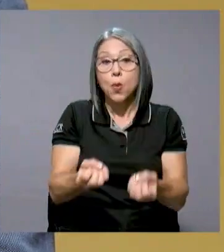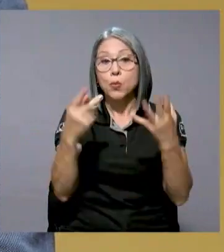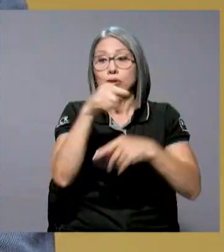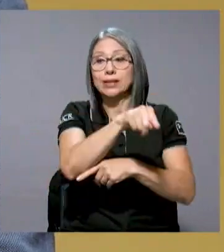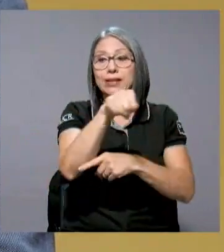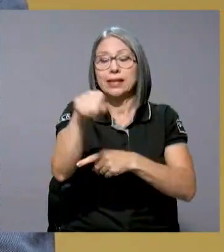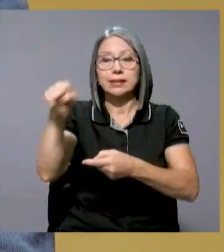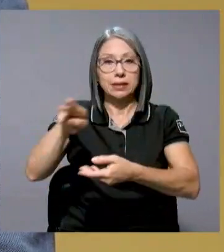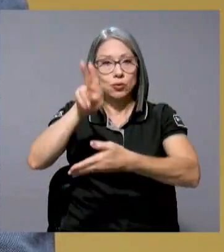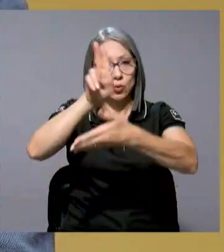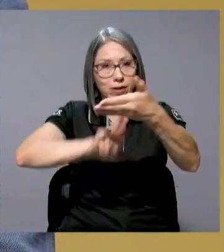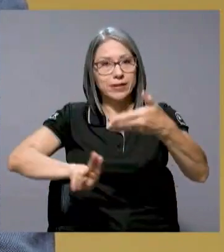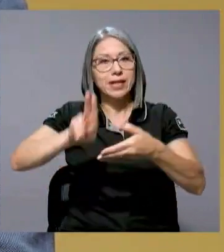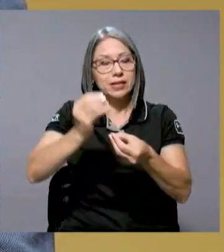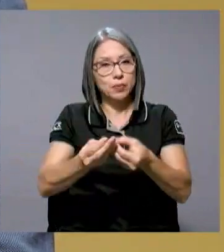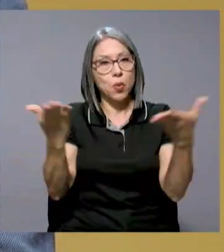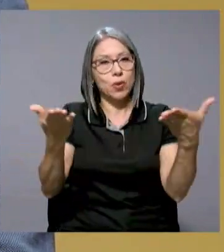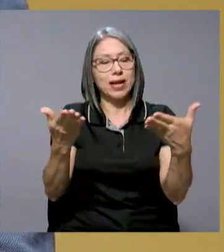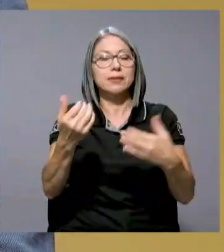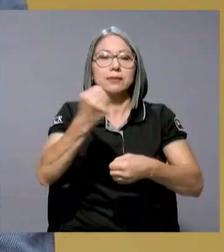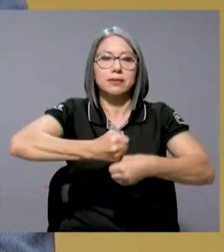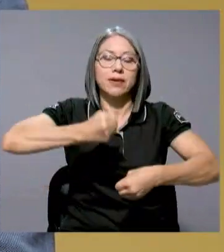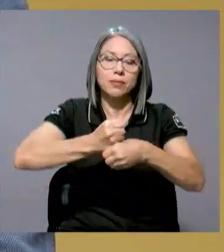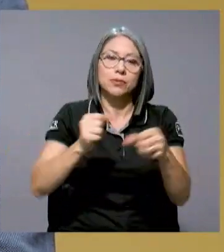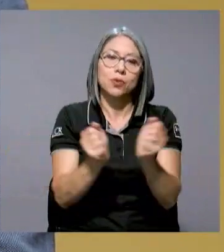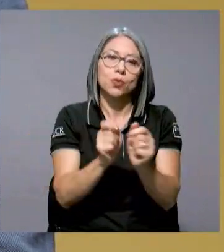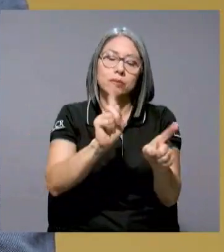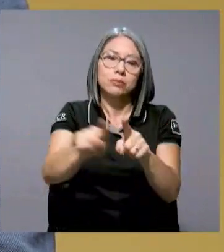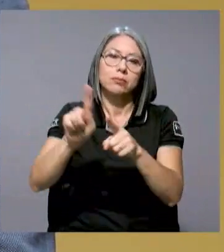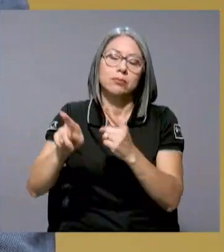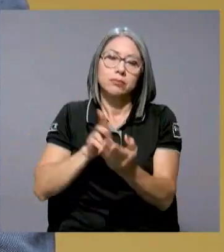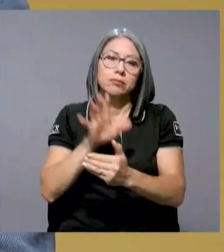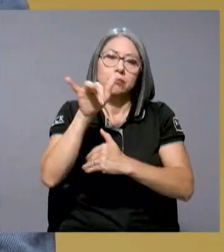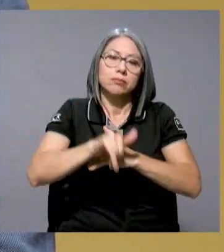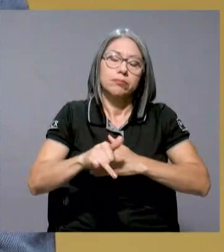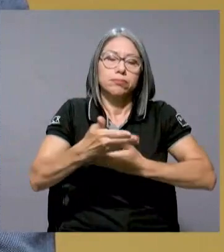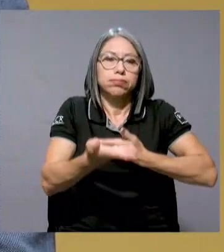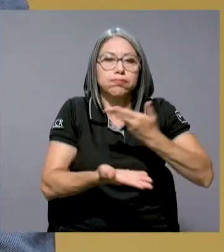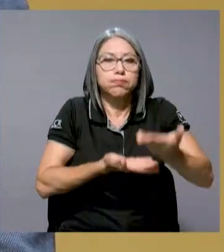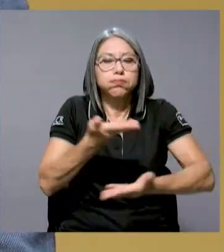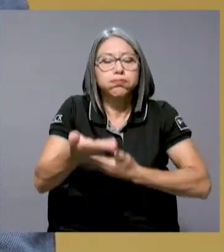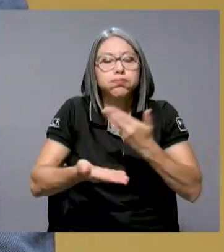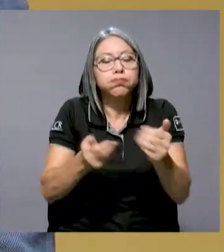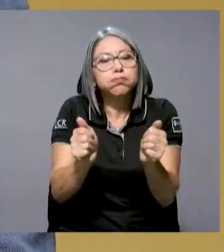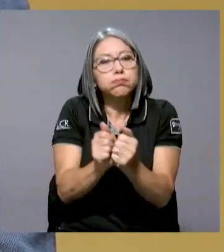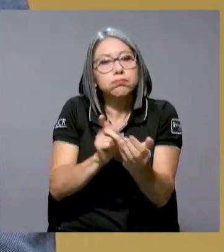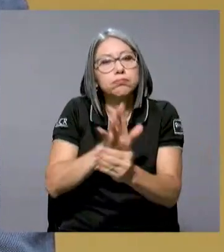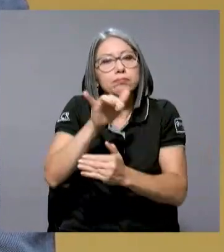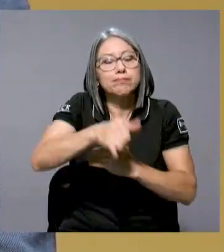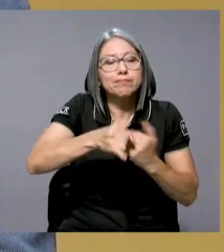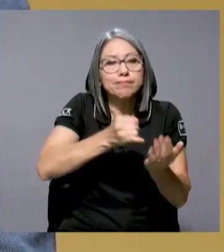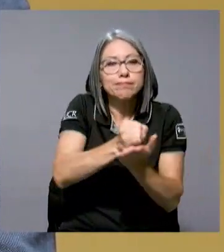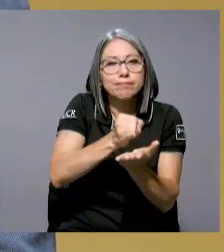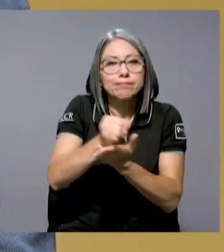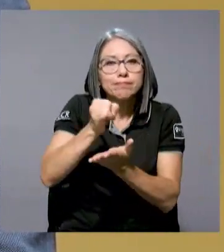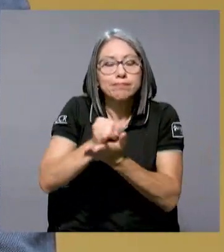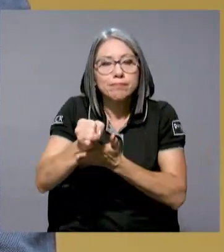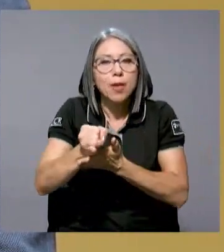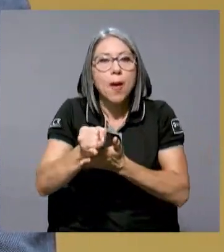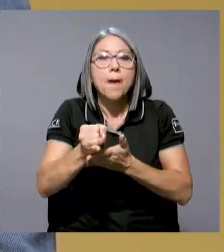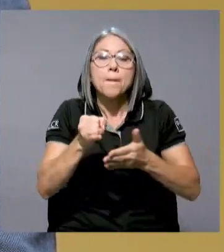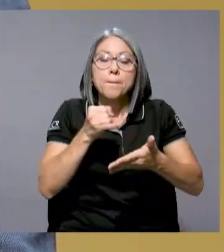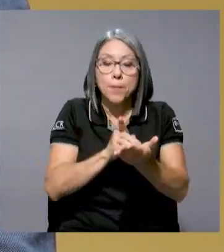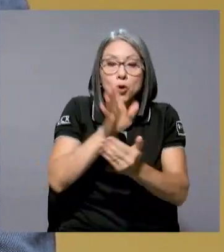universidades públicas y trabajamos diferentes proyectos de cooperación, proyectos de investigación, proyectos de movilidad